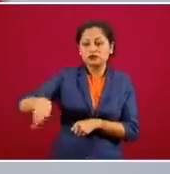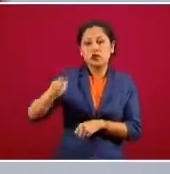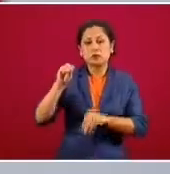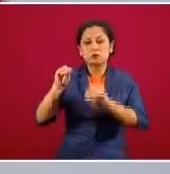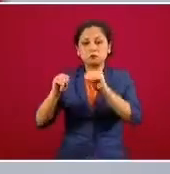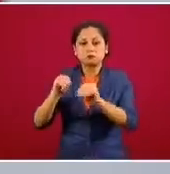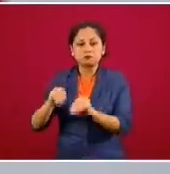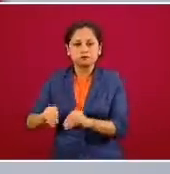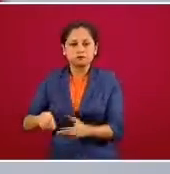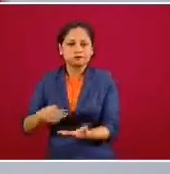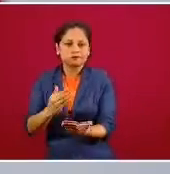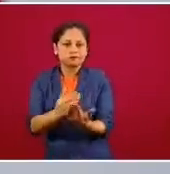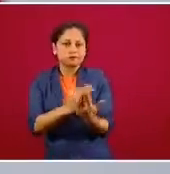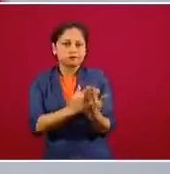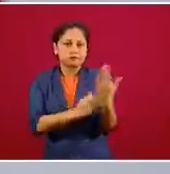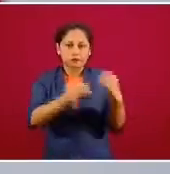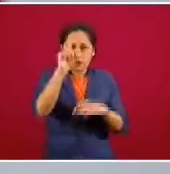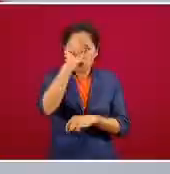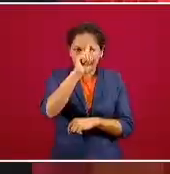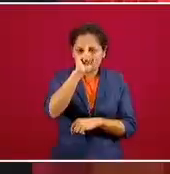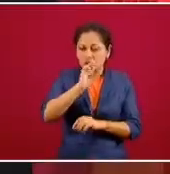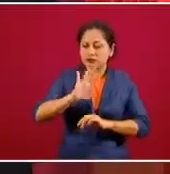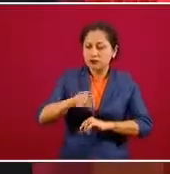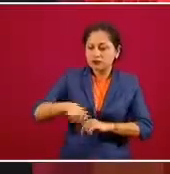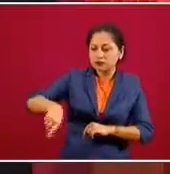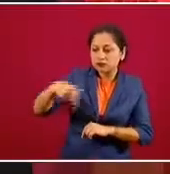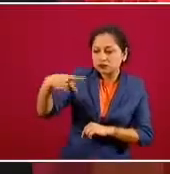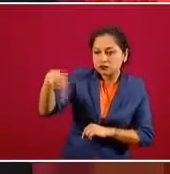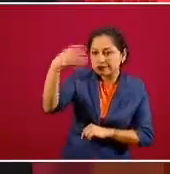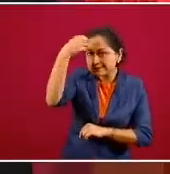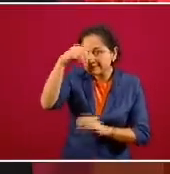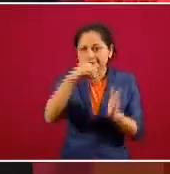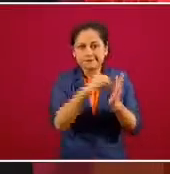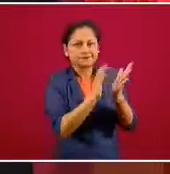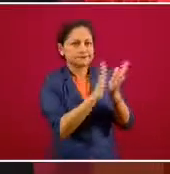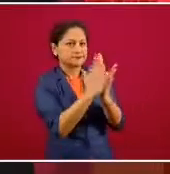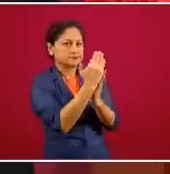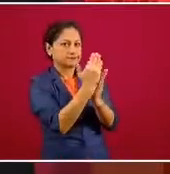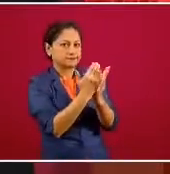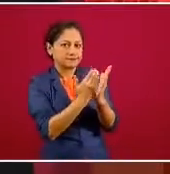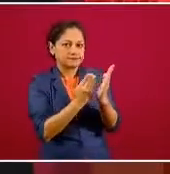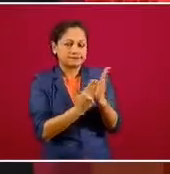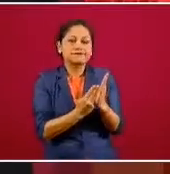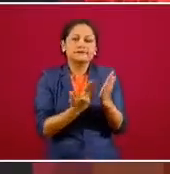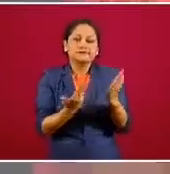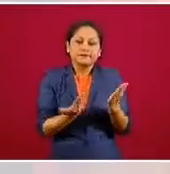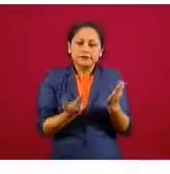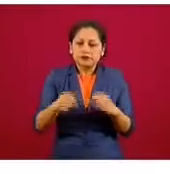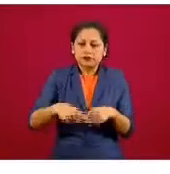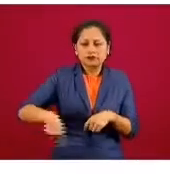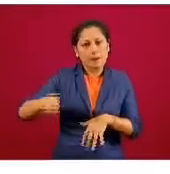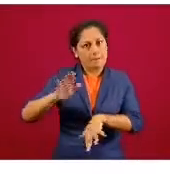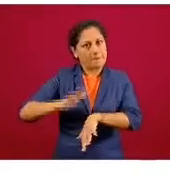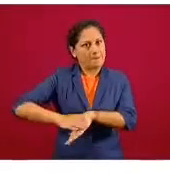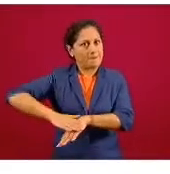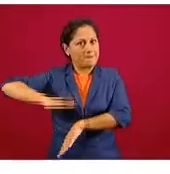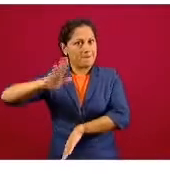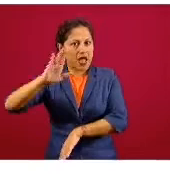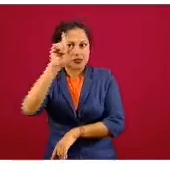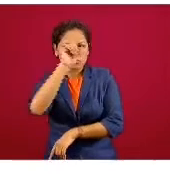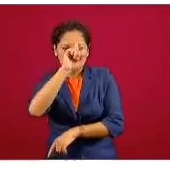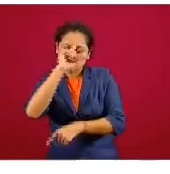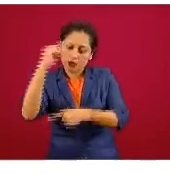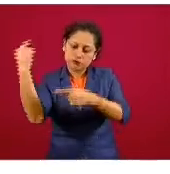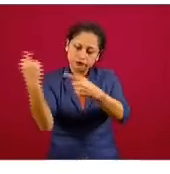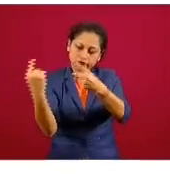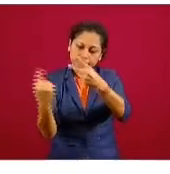En este momento están aquí enlistados, pero hay una comunidad más grande. No quisimos ponerla en este momento, puesto que de manera directa